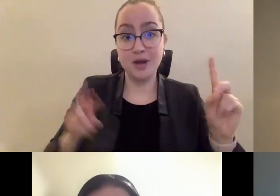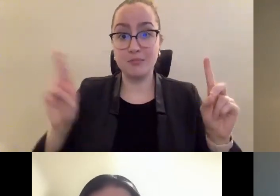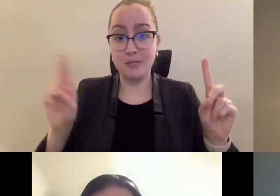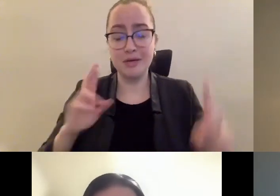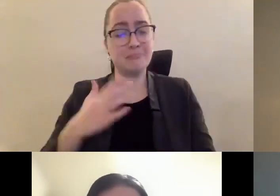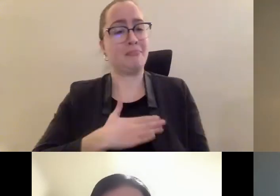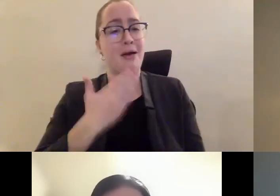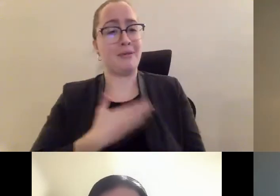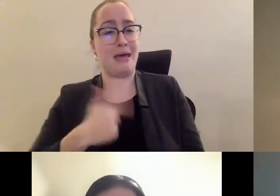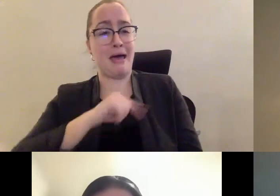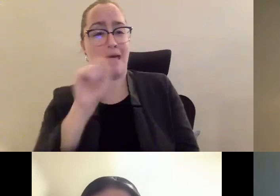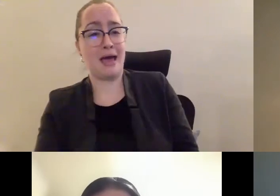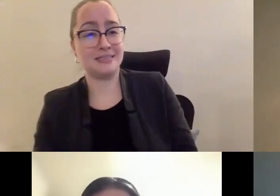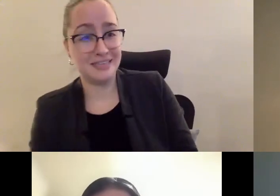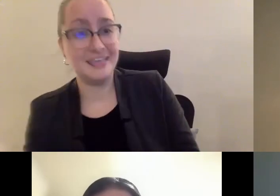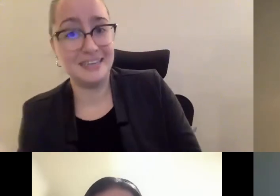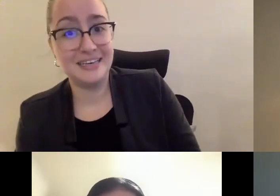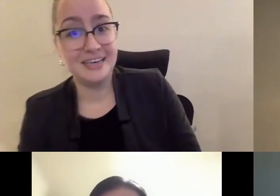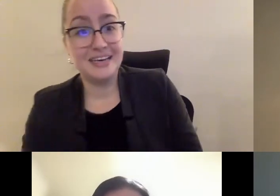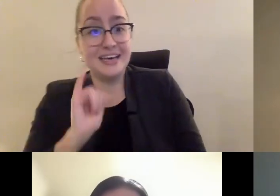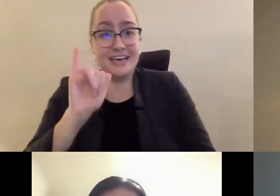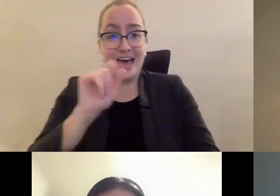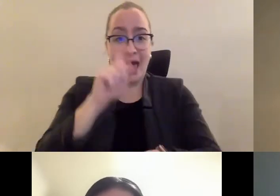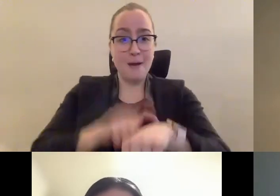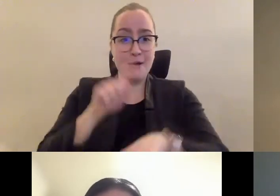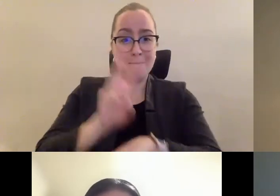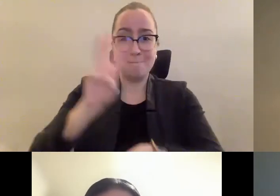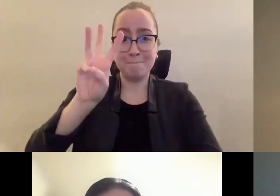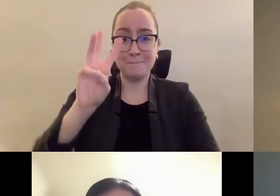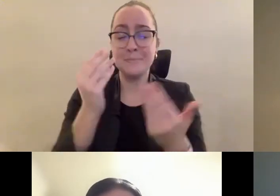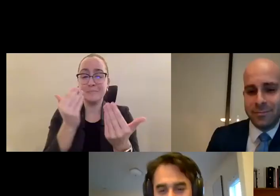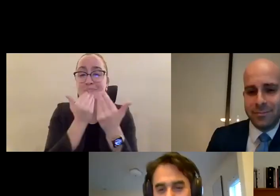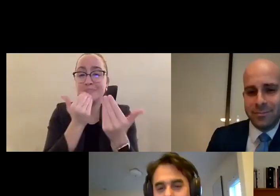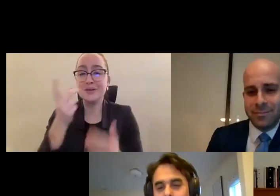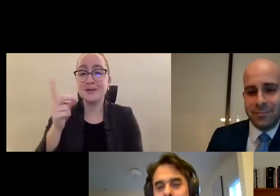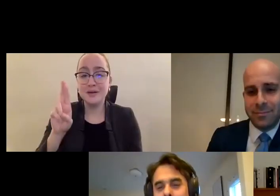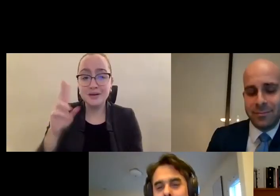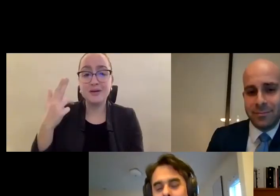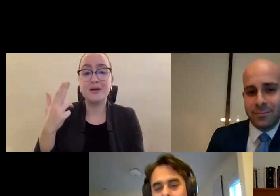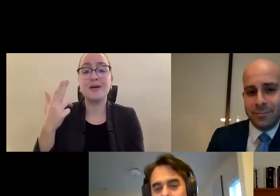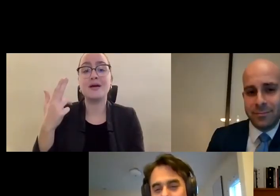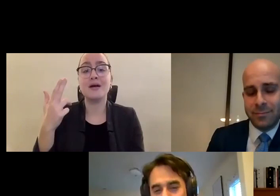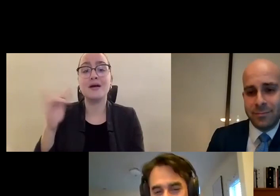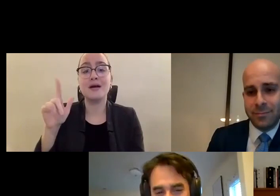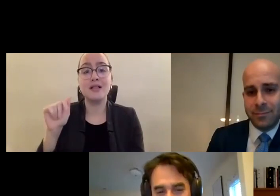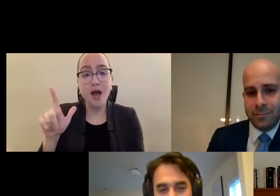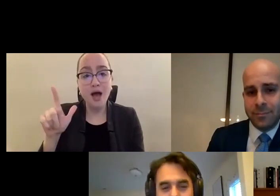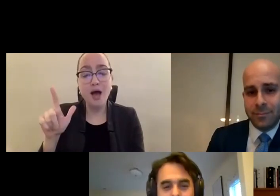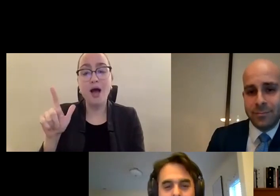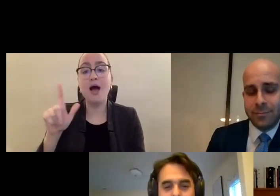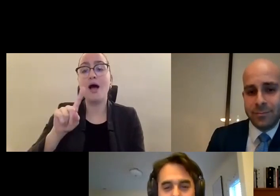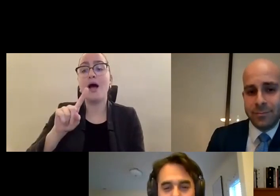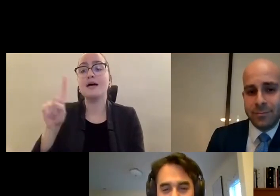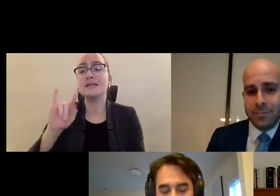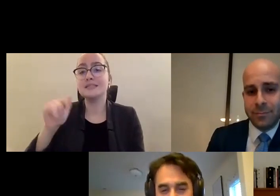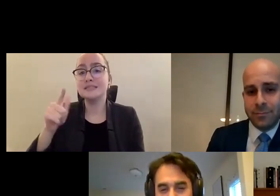Formándolo de esa manera ayuda para demócratas y para republicanos también a que gente sea más a favor